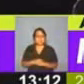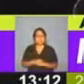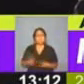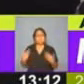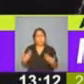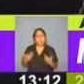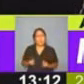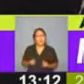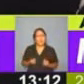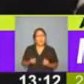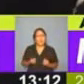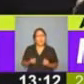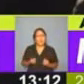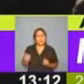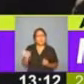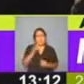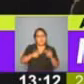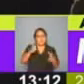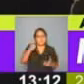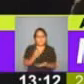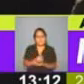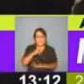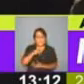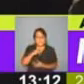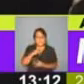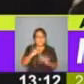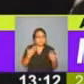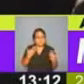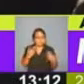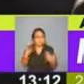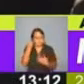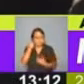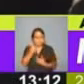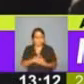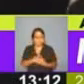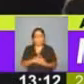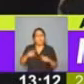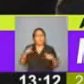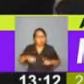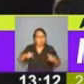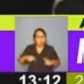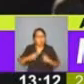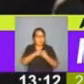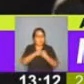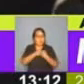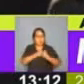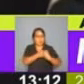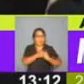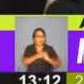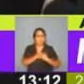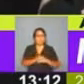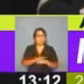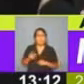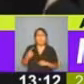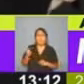toda la provincia. Bueno, nosotros hoy partimos de este convenio, que lo que